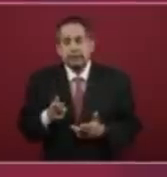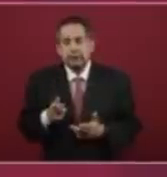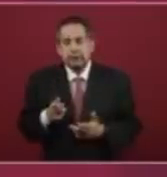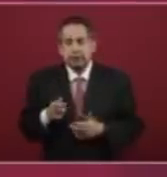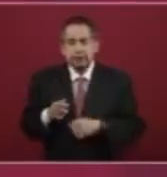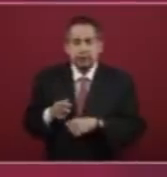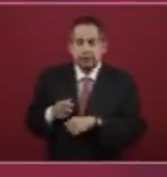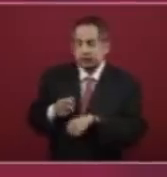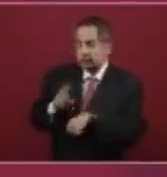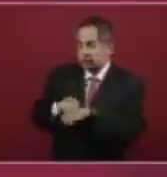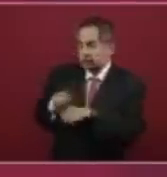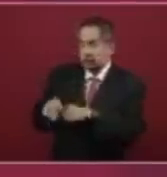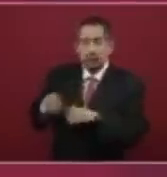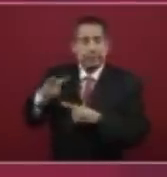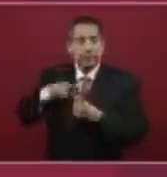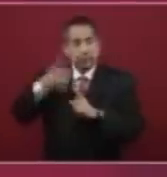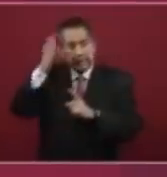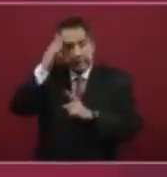de personas,